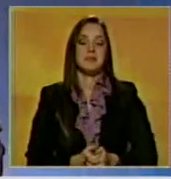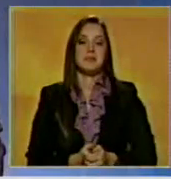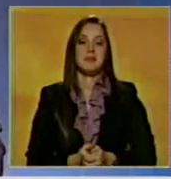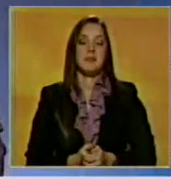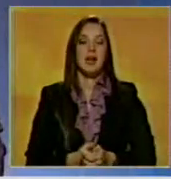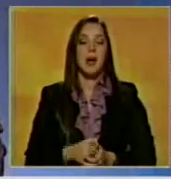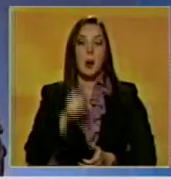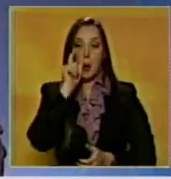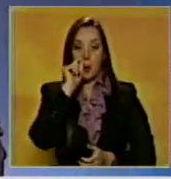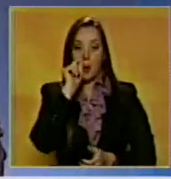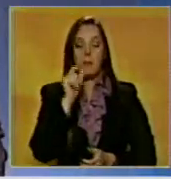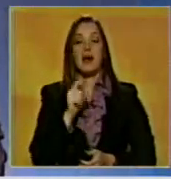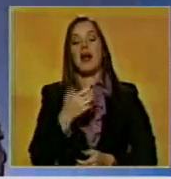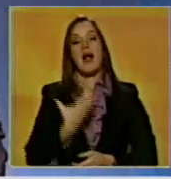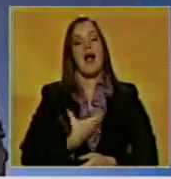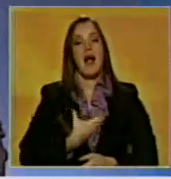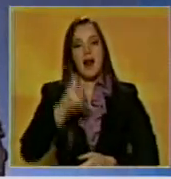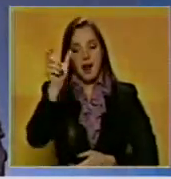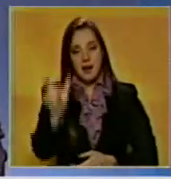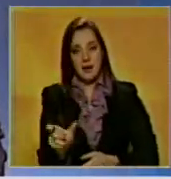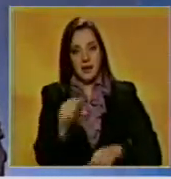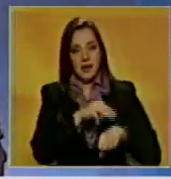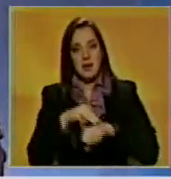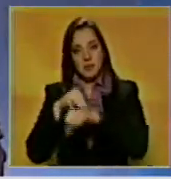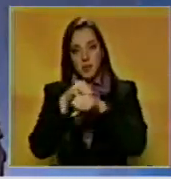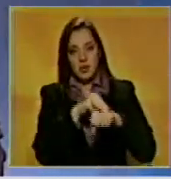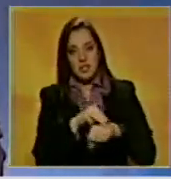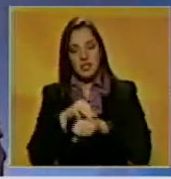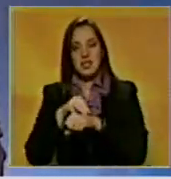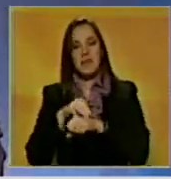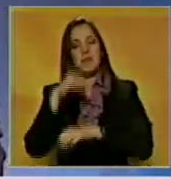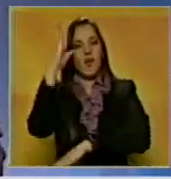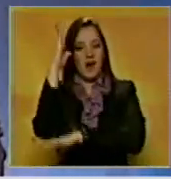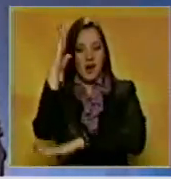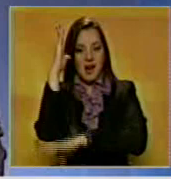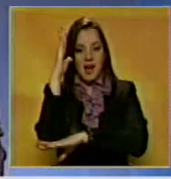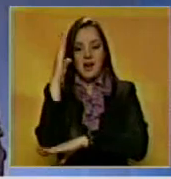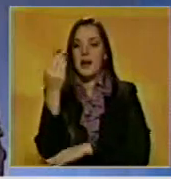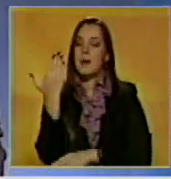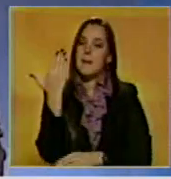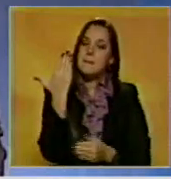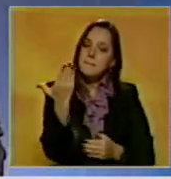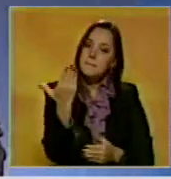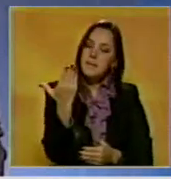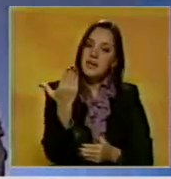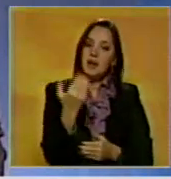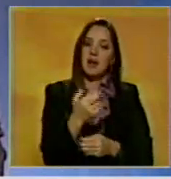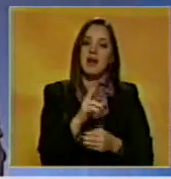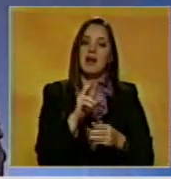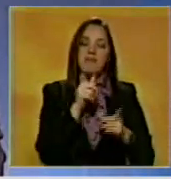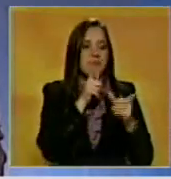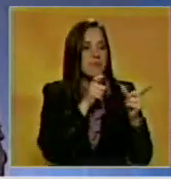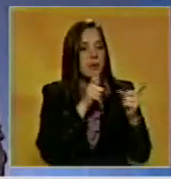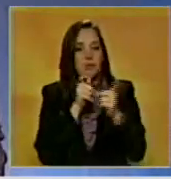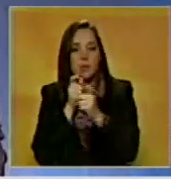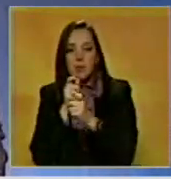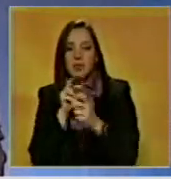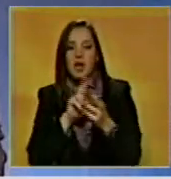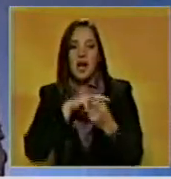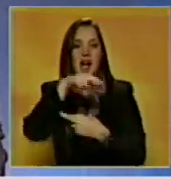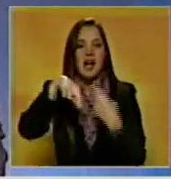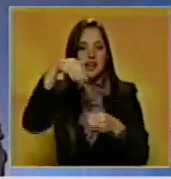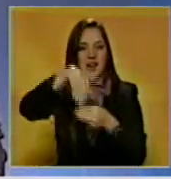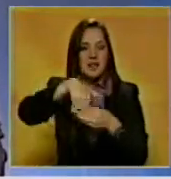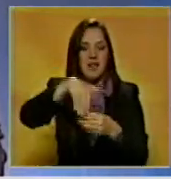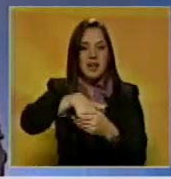Alfredo Ramos, alcalde del municipio Iribarren del estado Lara, plantea un referendo consultivo para adelantar las elecciones presidenciales.